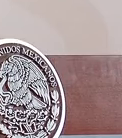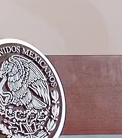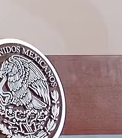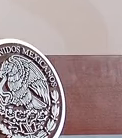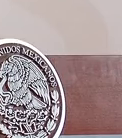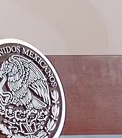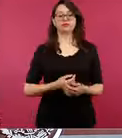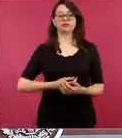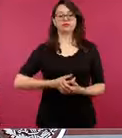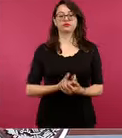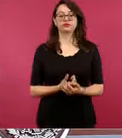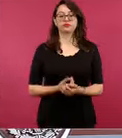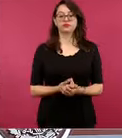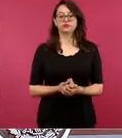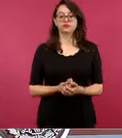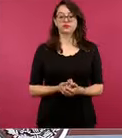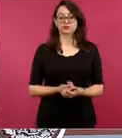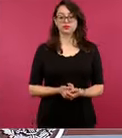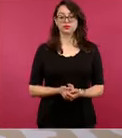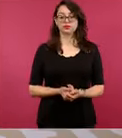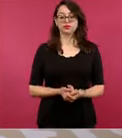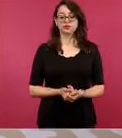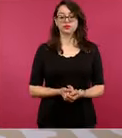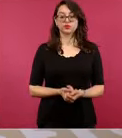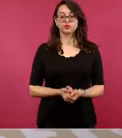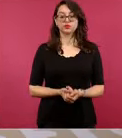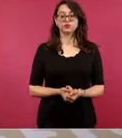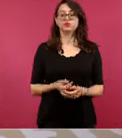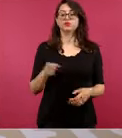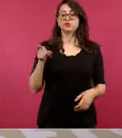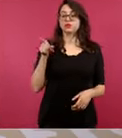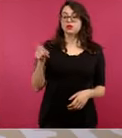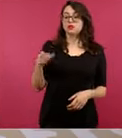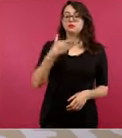porque en dos ocasiones